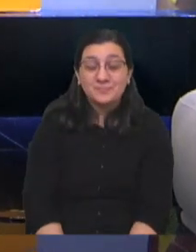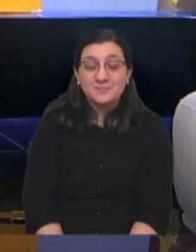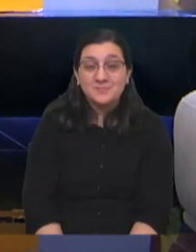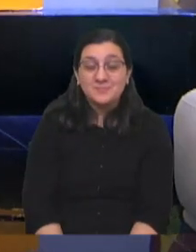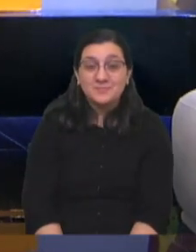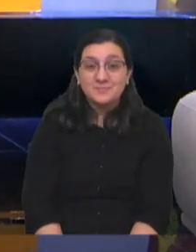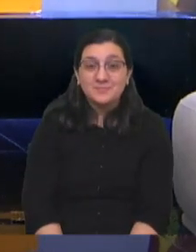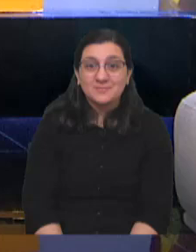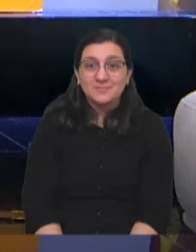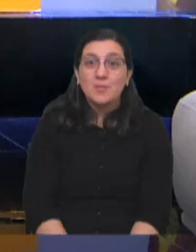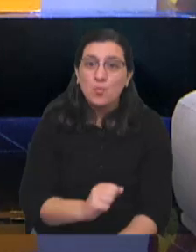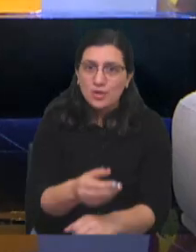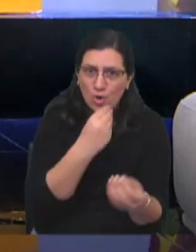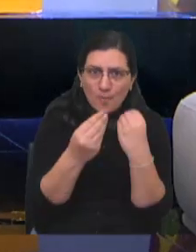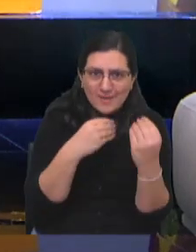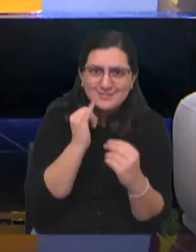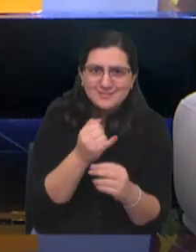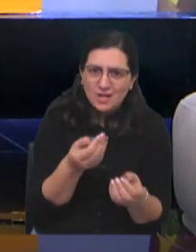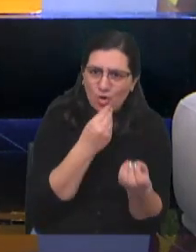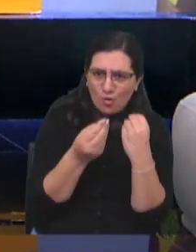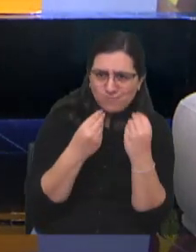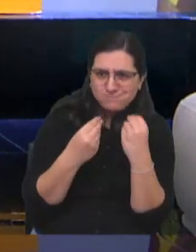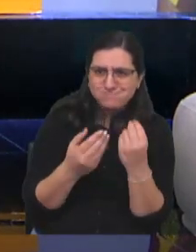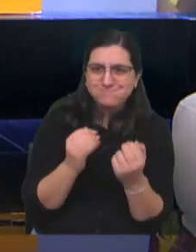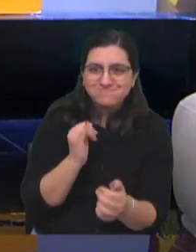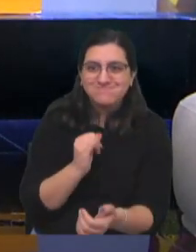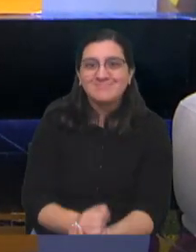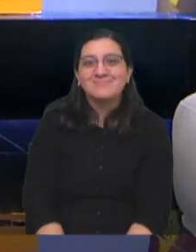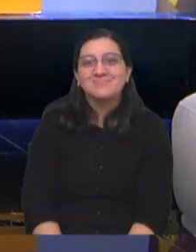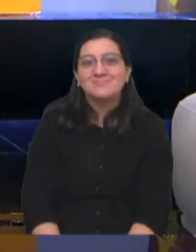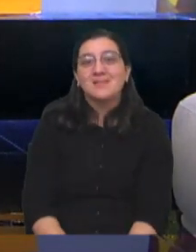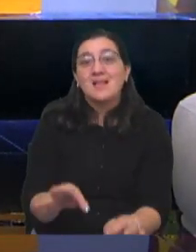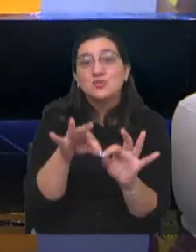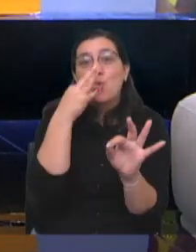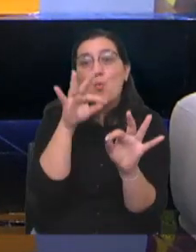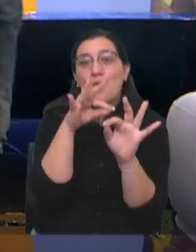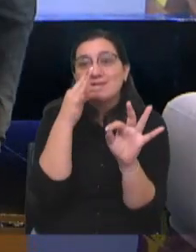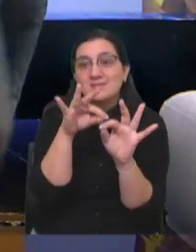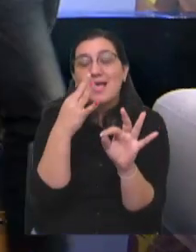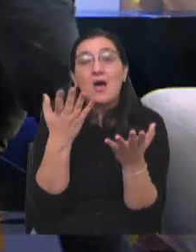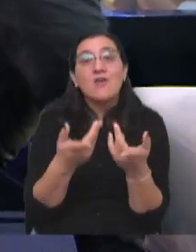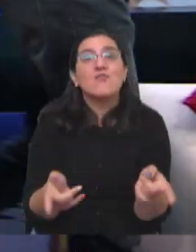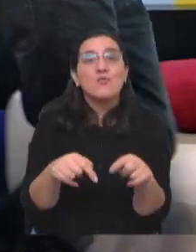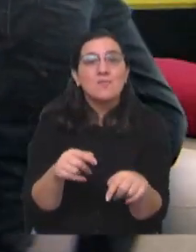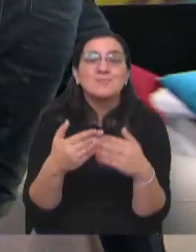No me voy. ¿Puedo comer la fruta? ¿Podés comer todo lo que hay? Podés comer, te vamos a dar la uva. Me como la uva. Nosotros vamos para allá y ahora venimos. Perfecto. Gracias, Silvia. Llévate un placer.